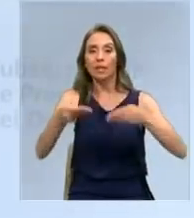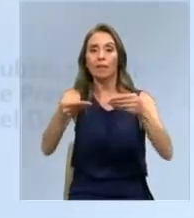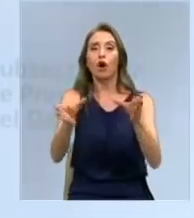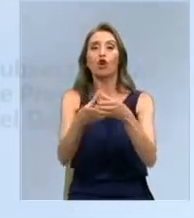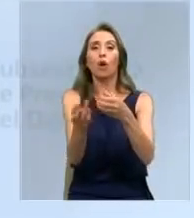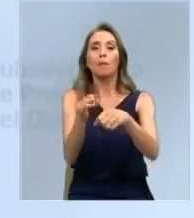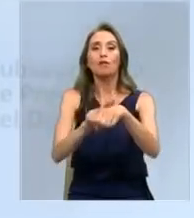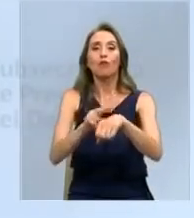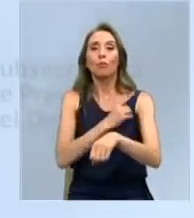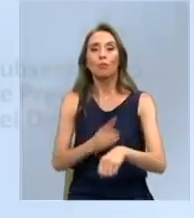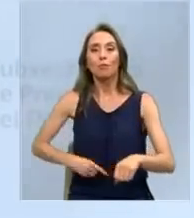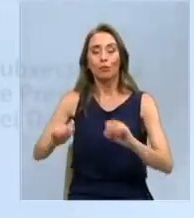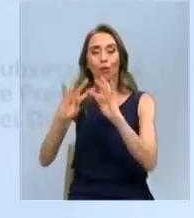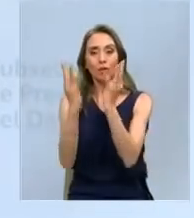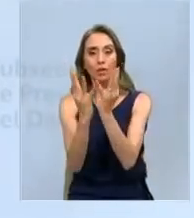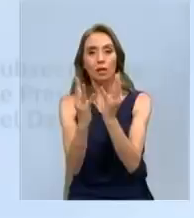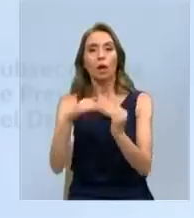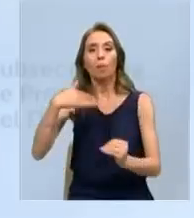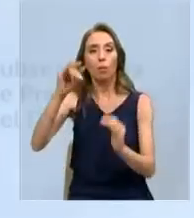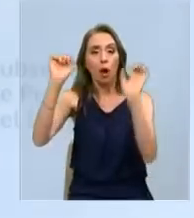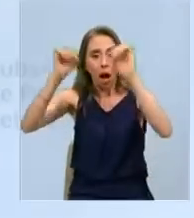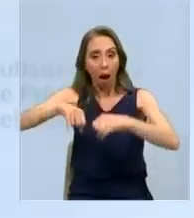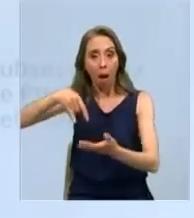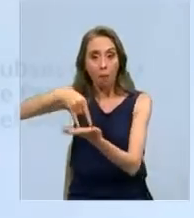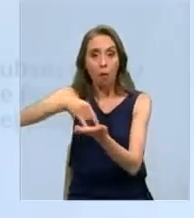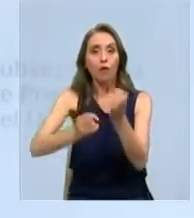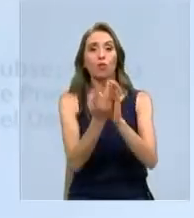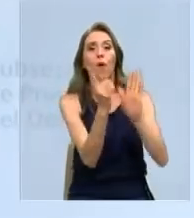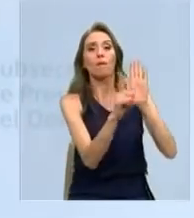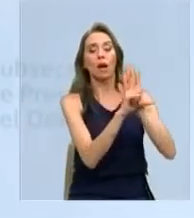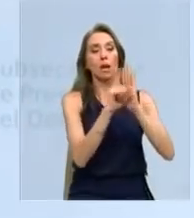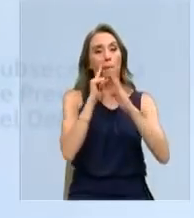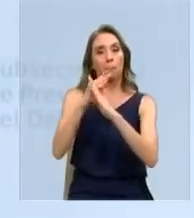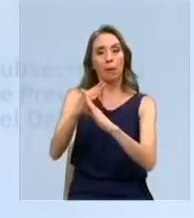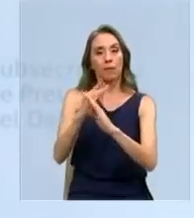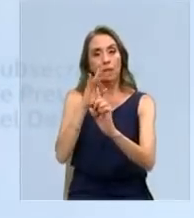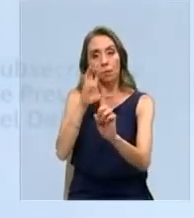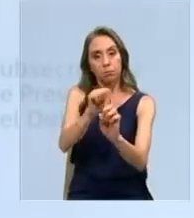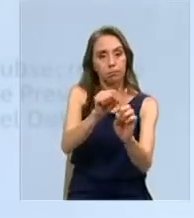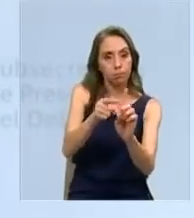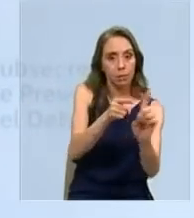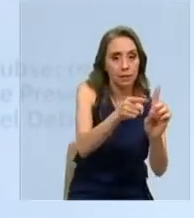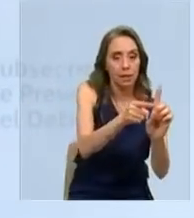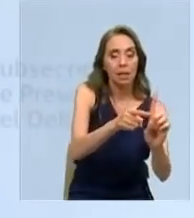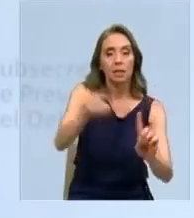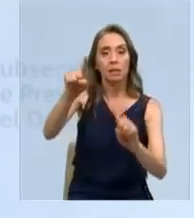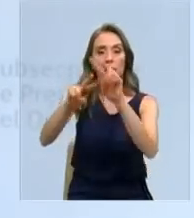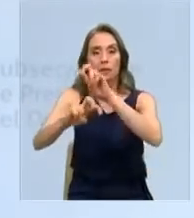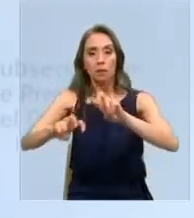Mixta y finalmente tengamos una nueva ley que nos permita prevenir, perseguir,